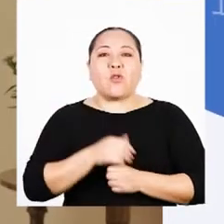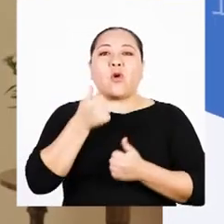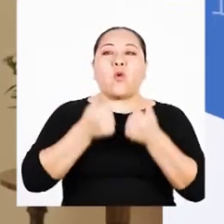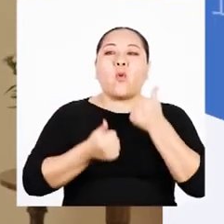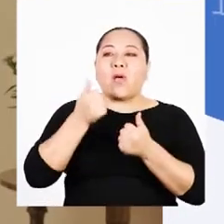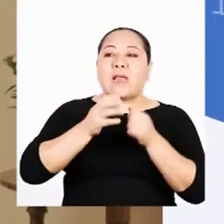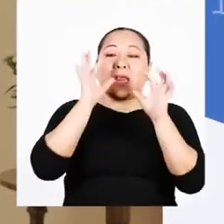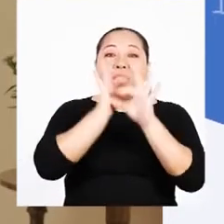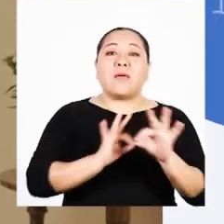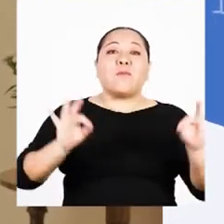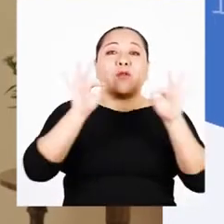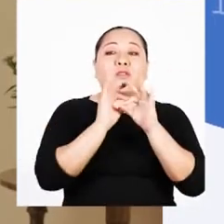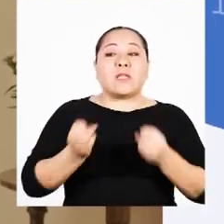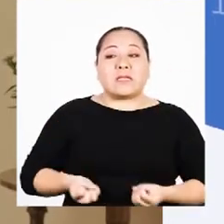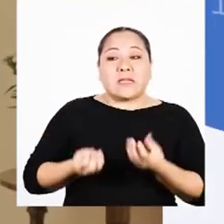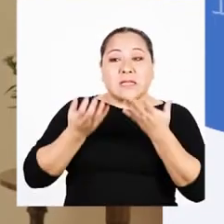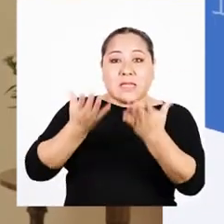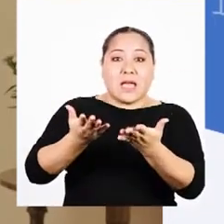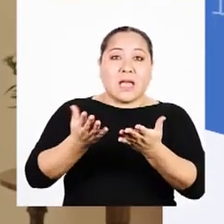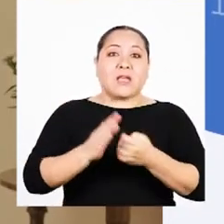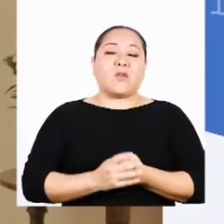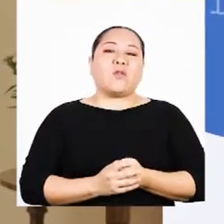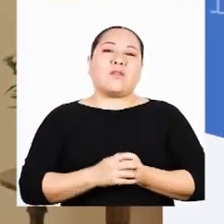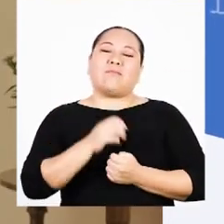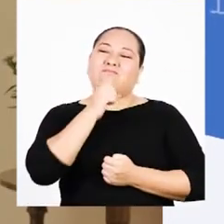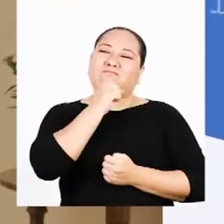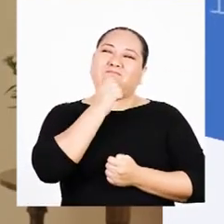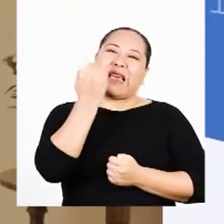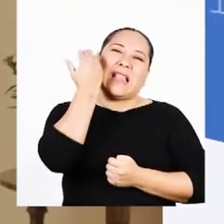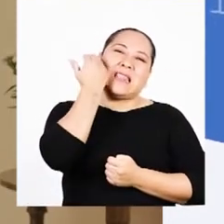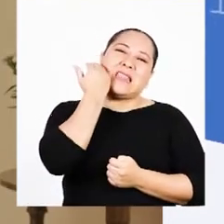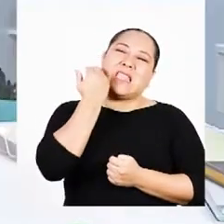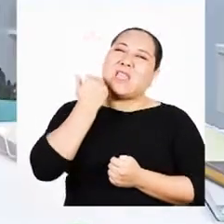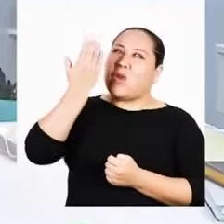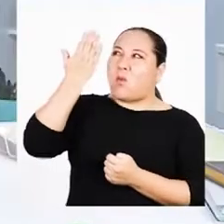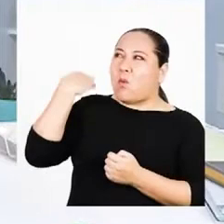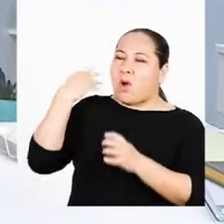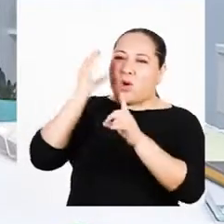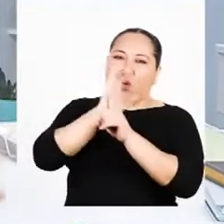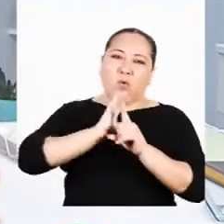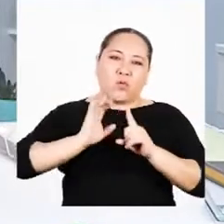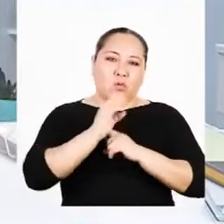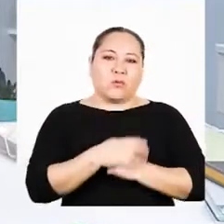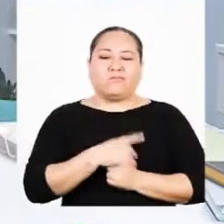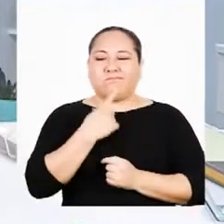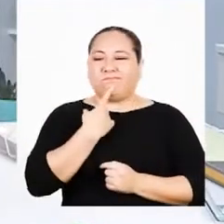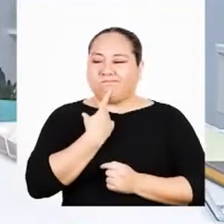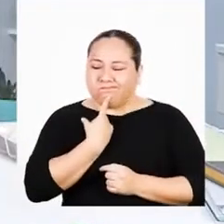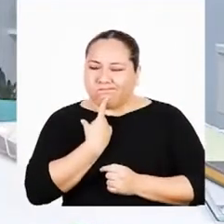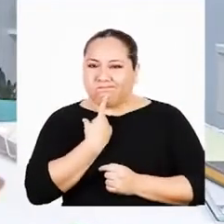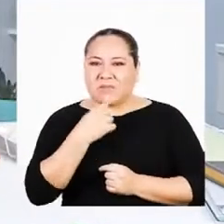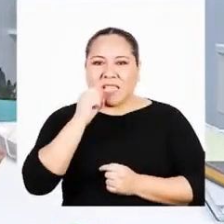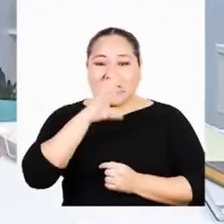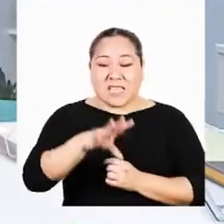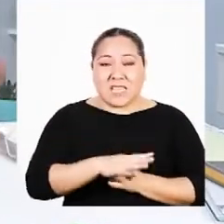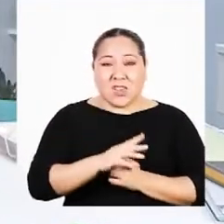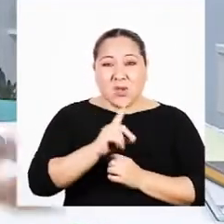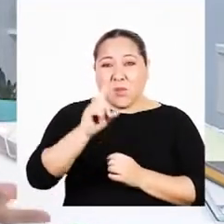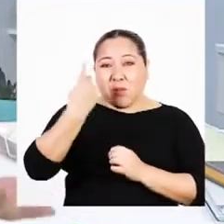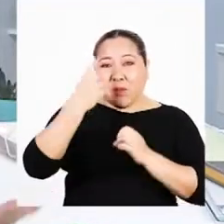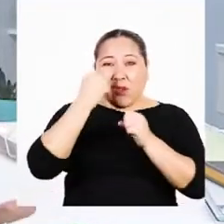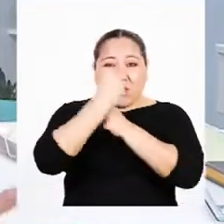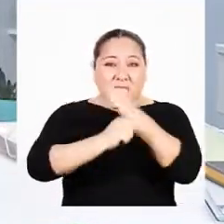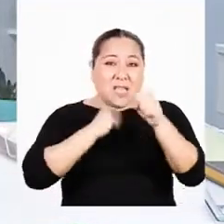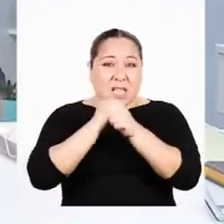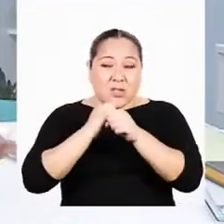del privilegio que significaba tener una vieja cultura. Entonces, podríamos decir que en los primeros